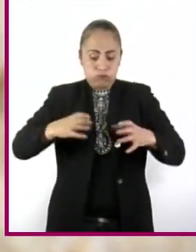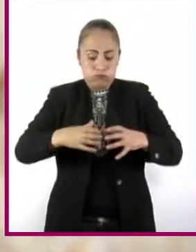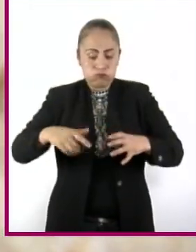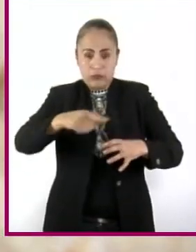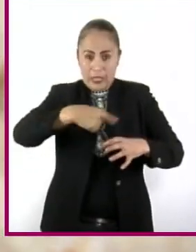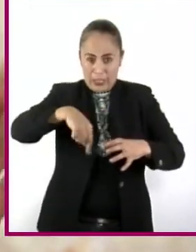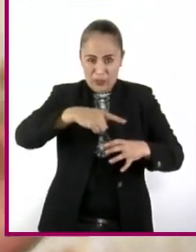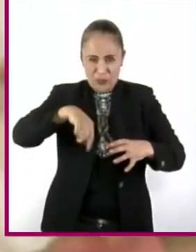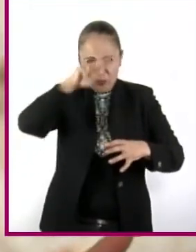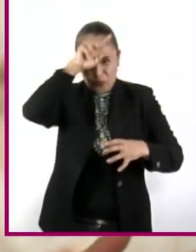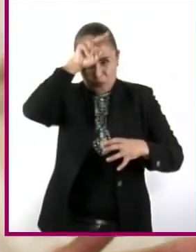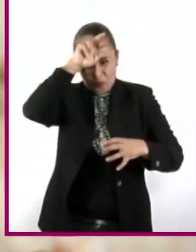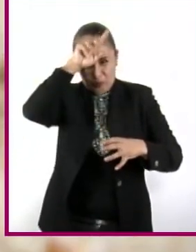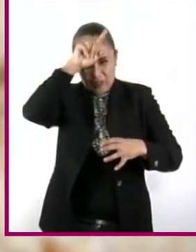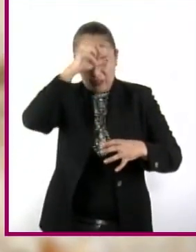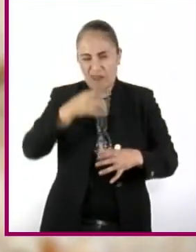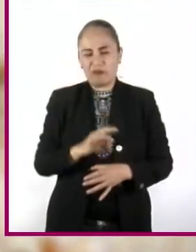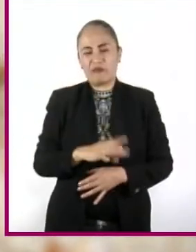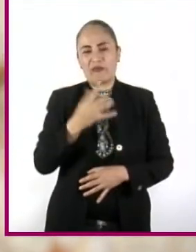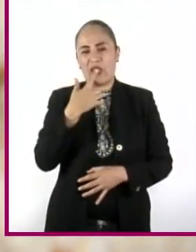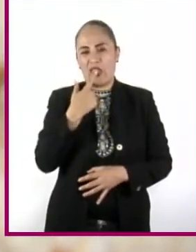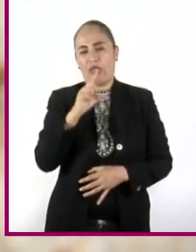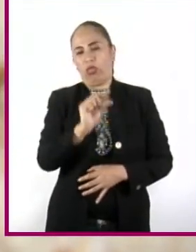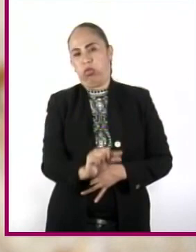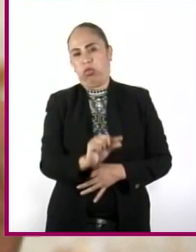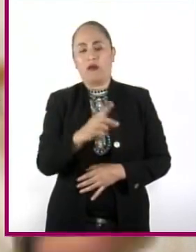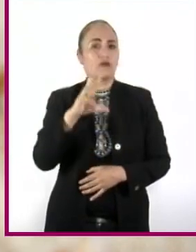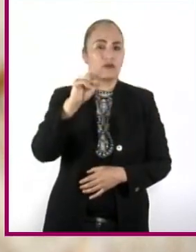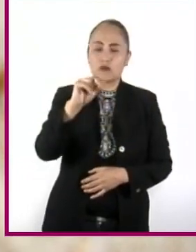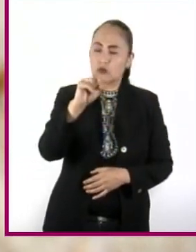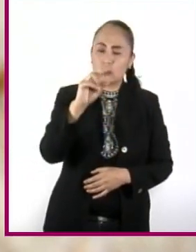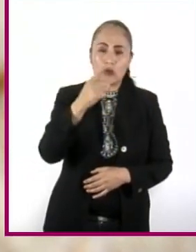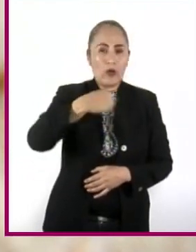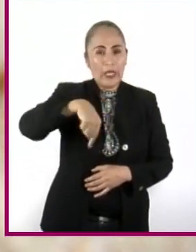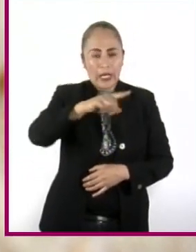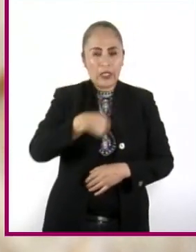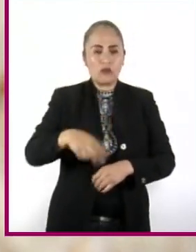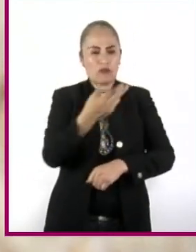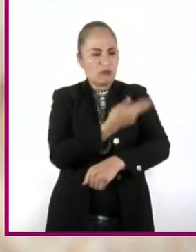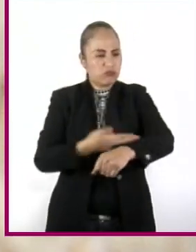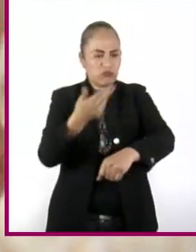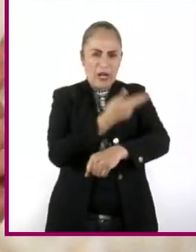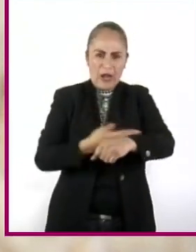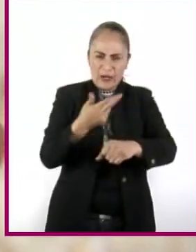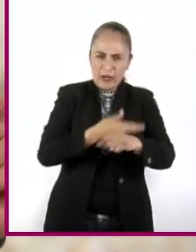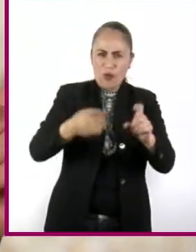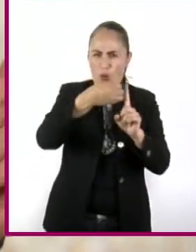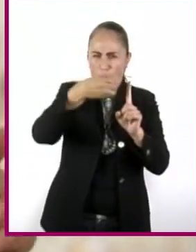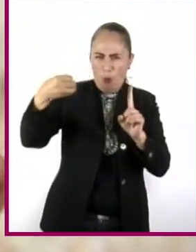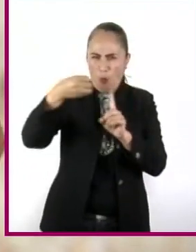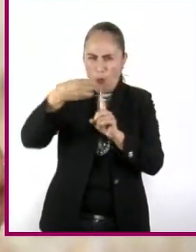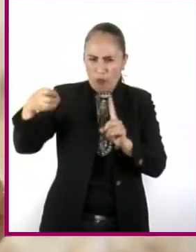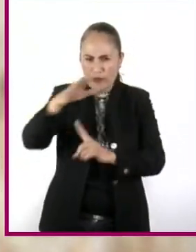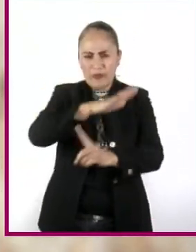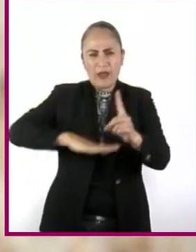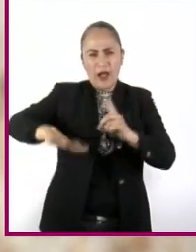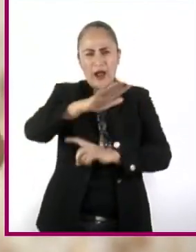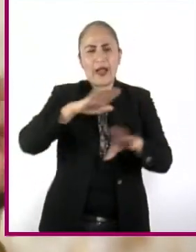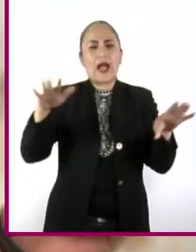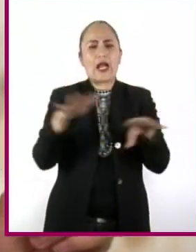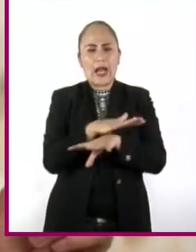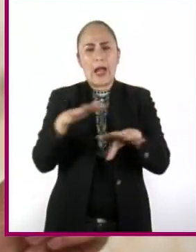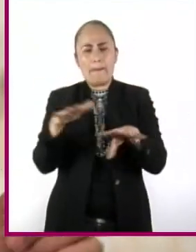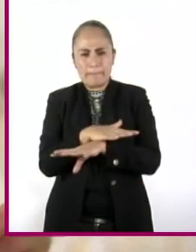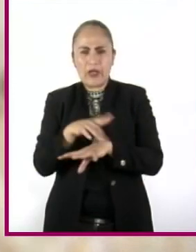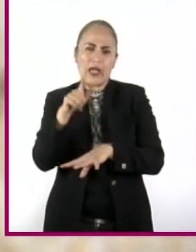sistemas complejos que reciben energía y materia del exterior y modifican su entorno. Creo que Ludwig diría que son